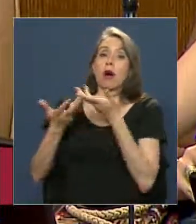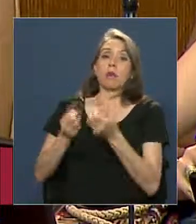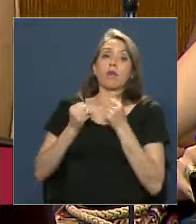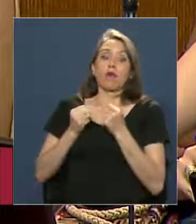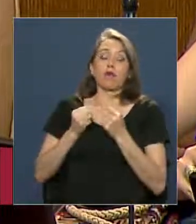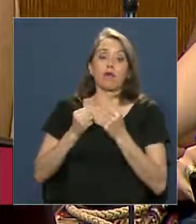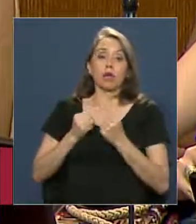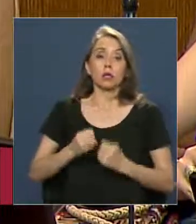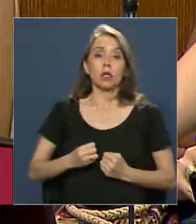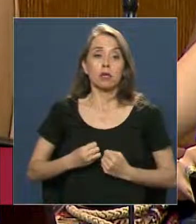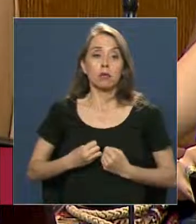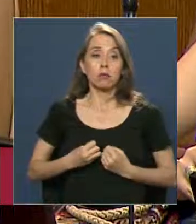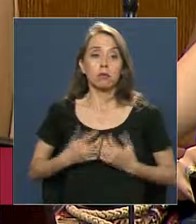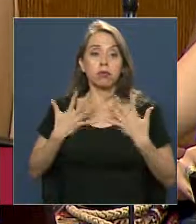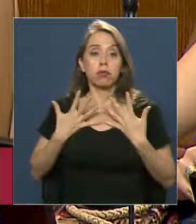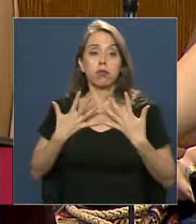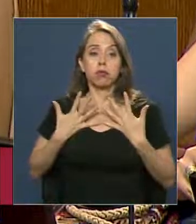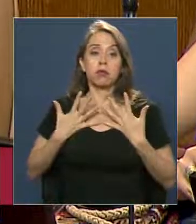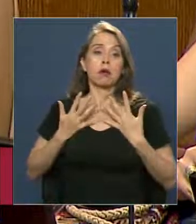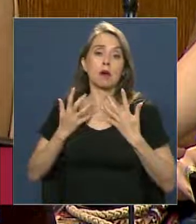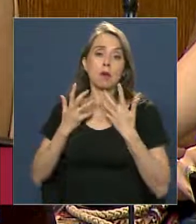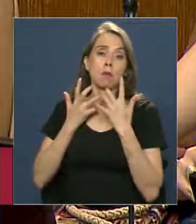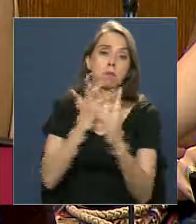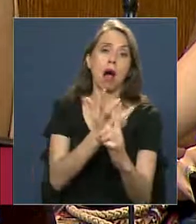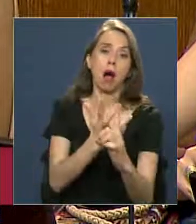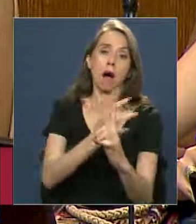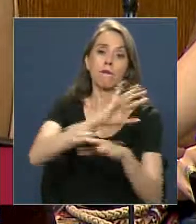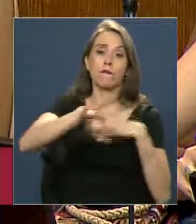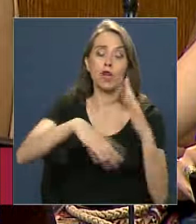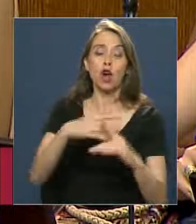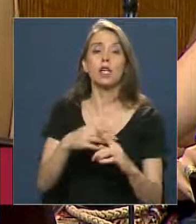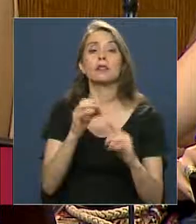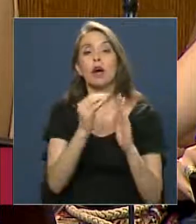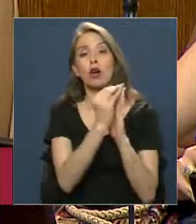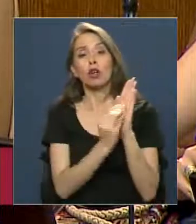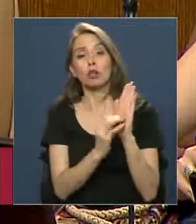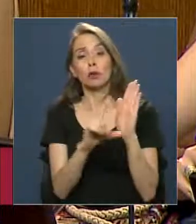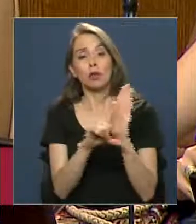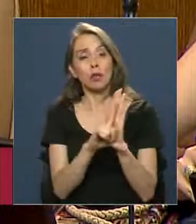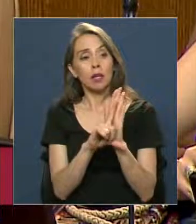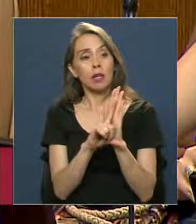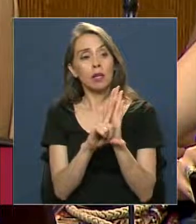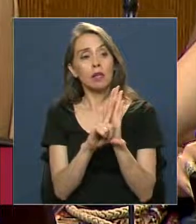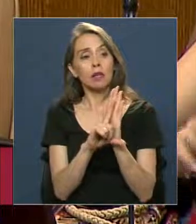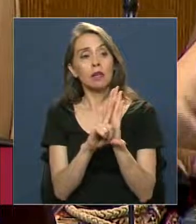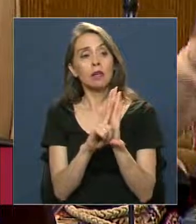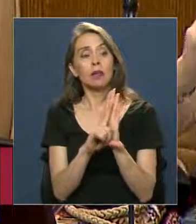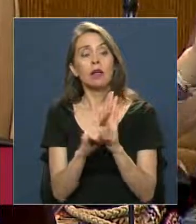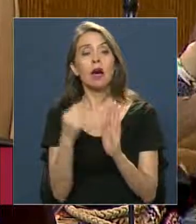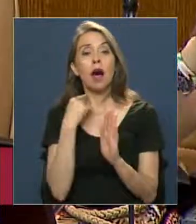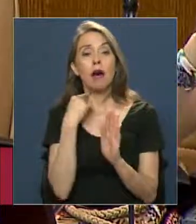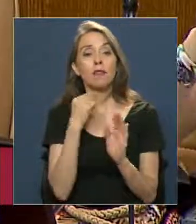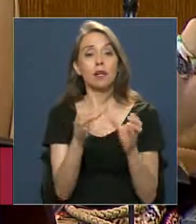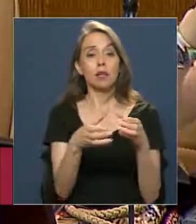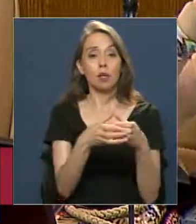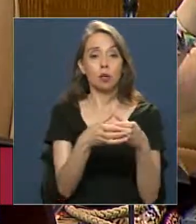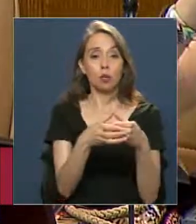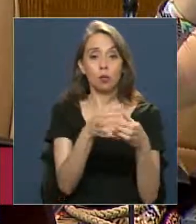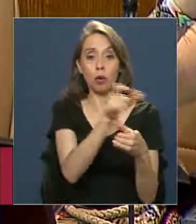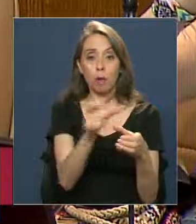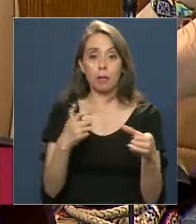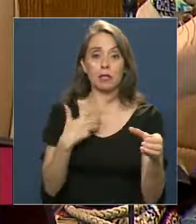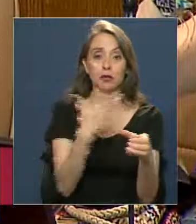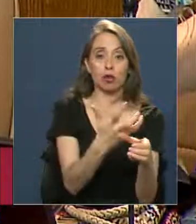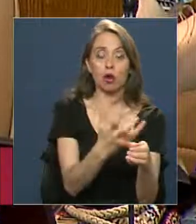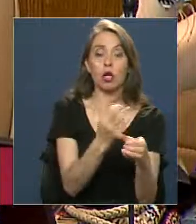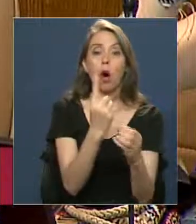de desencadenar en acto de violencia o cualquier otra acción legal similar, ilegal similar, que afecte a un grupo de personas o a un